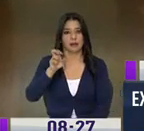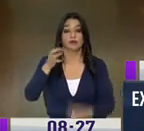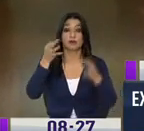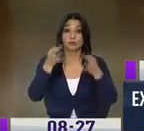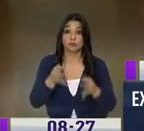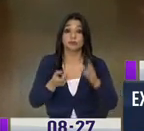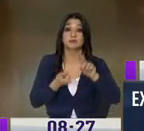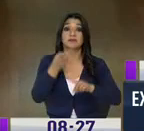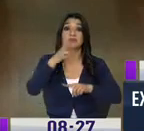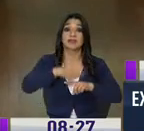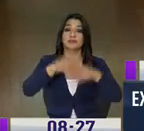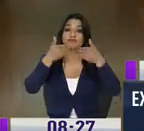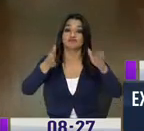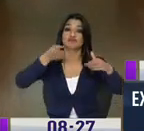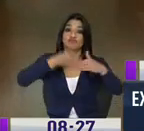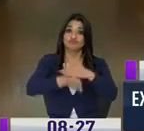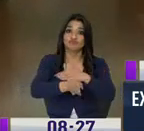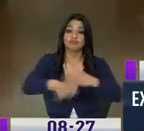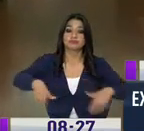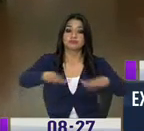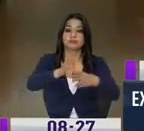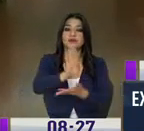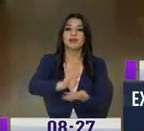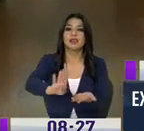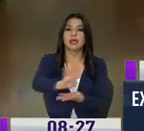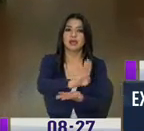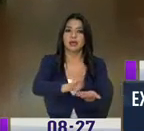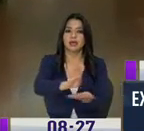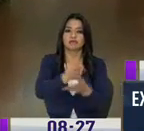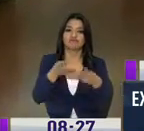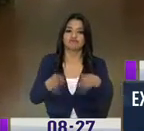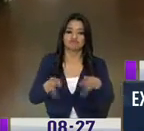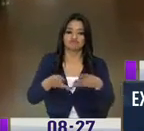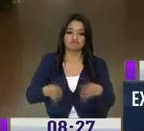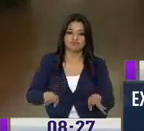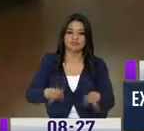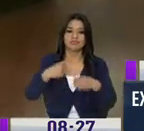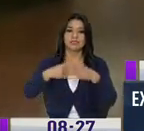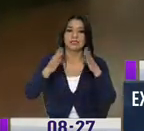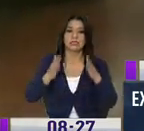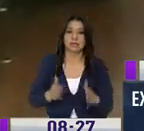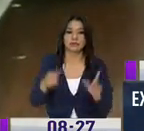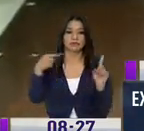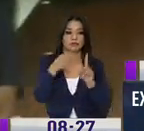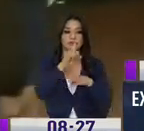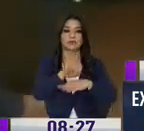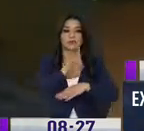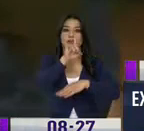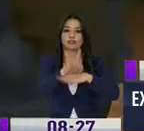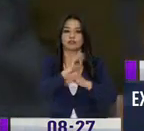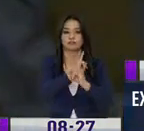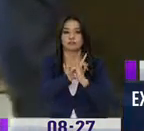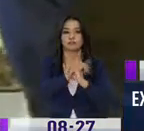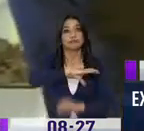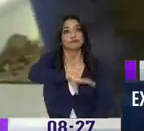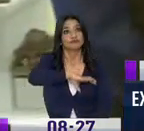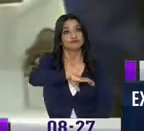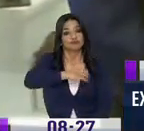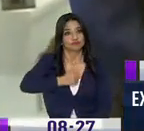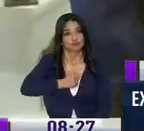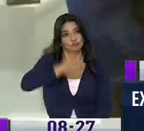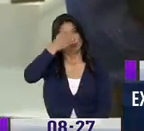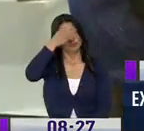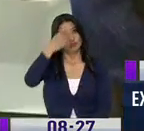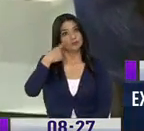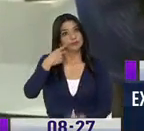por primera vez el Belén Barroco quiteño. Por eso vamos a conversar con el director del Instituto Metropolitano de Patrimonio,